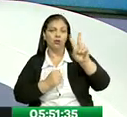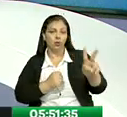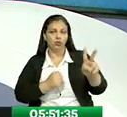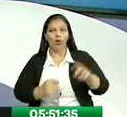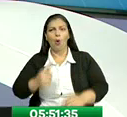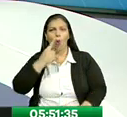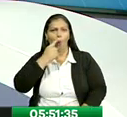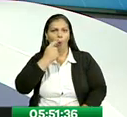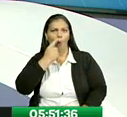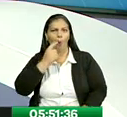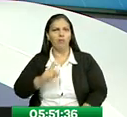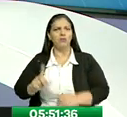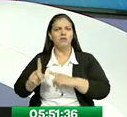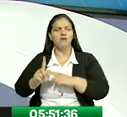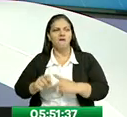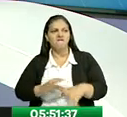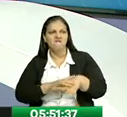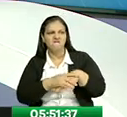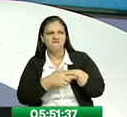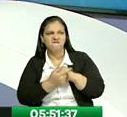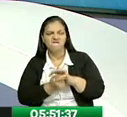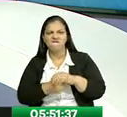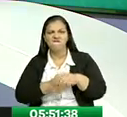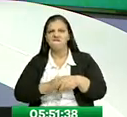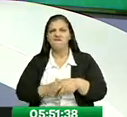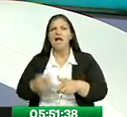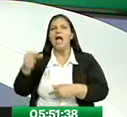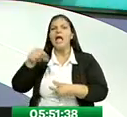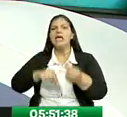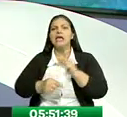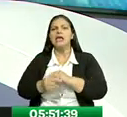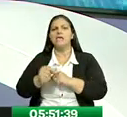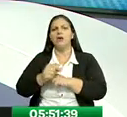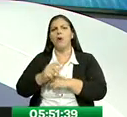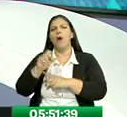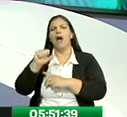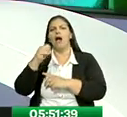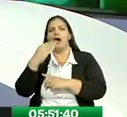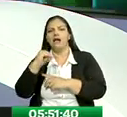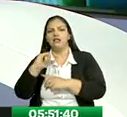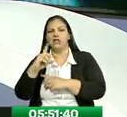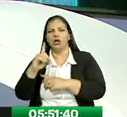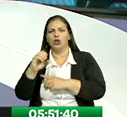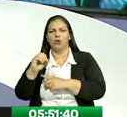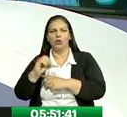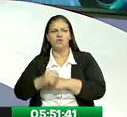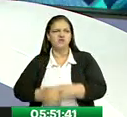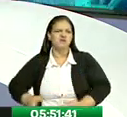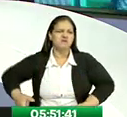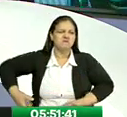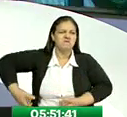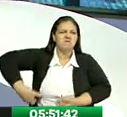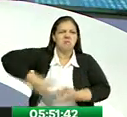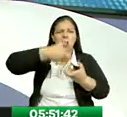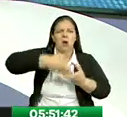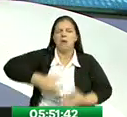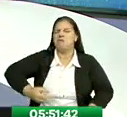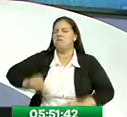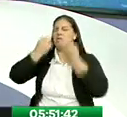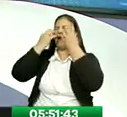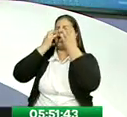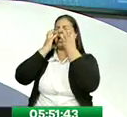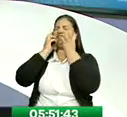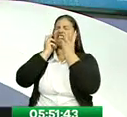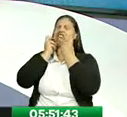desconocido en Quevedo, provincia de Los Ríos. El jefe político informó que la policía ha solicitado los videos de las